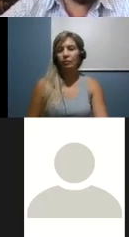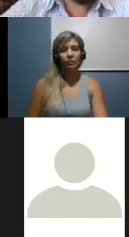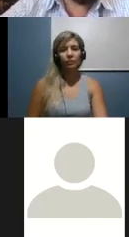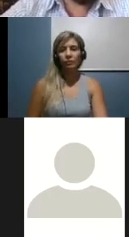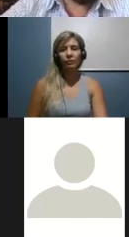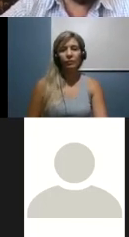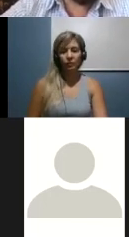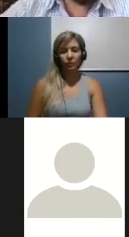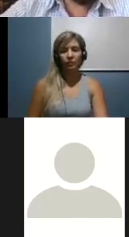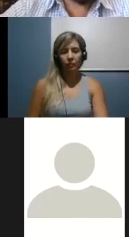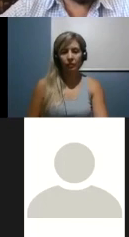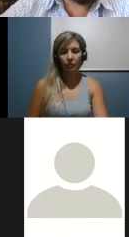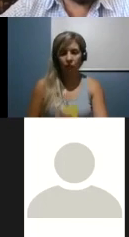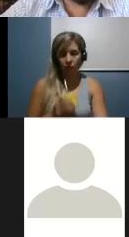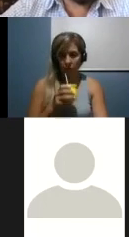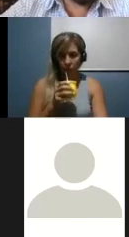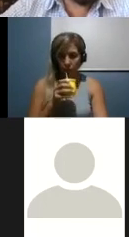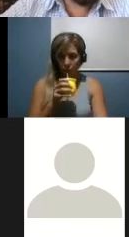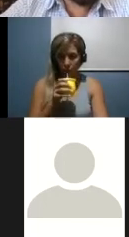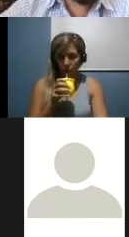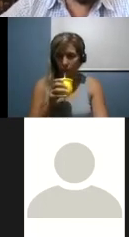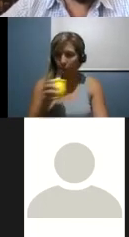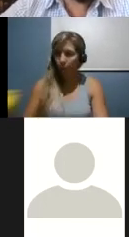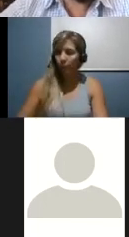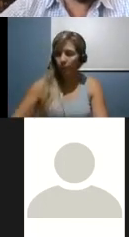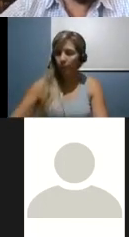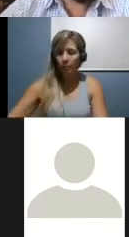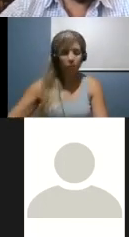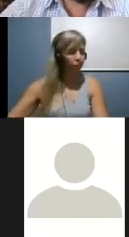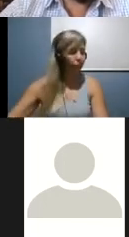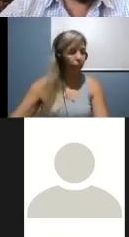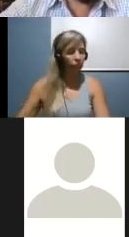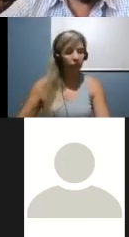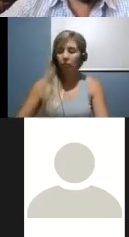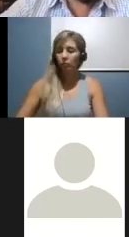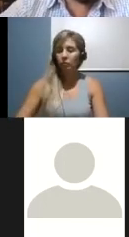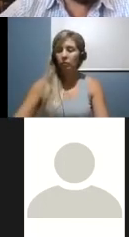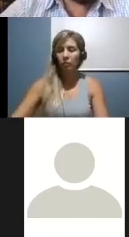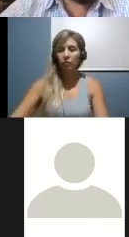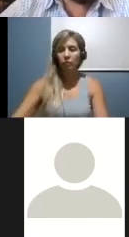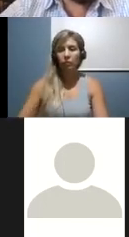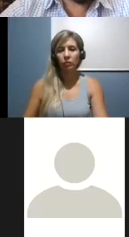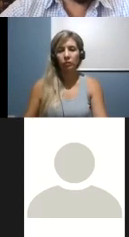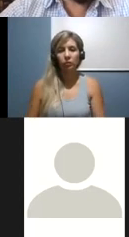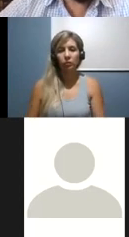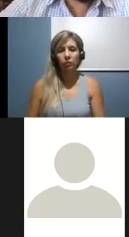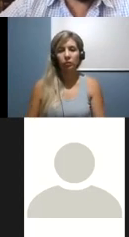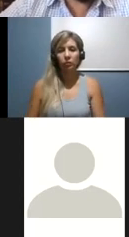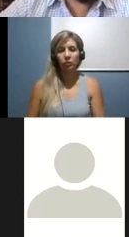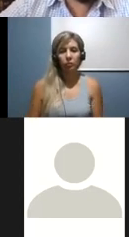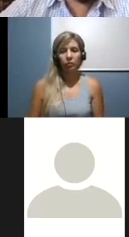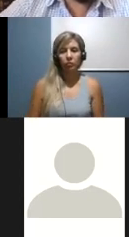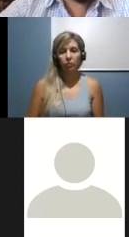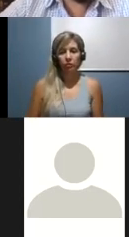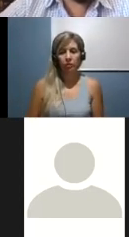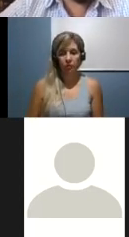sea funcional. Debo trabajar en términos organizacionales el cambio de mindset, el cambio de paradigma. Yo acá cito a Jaime Harais,